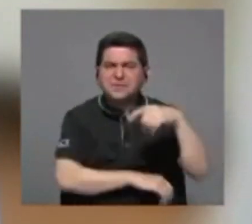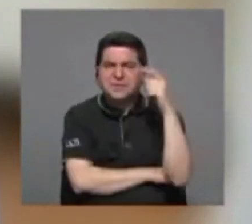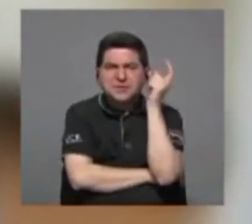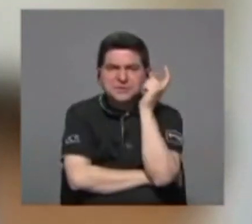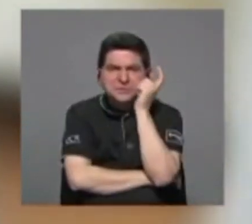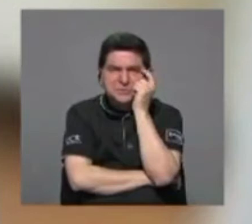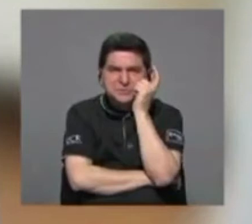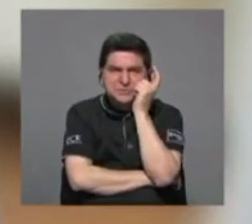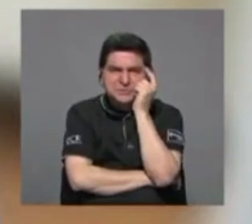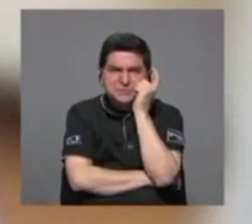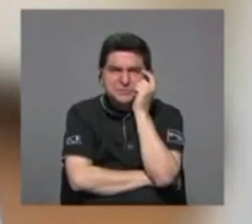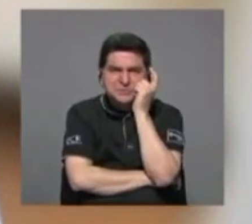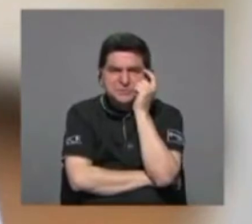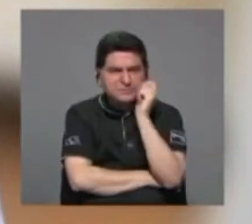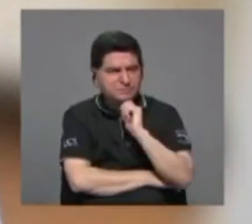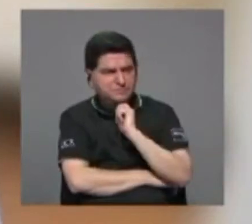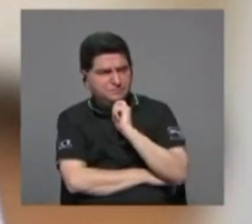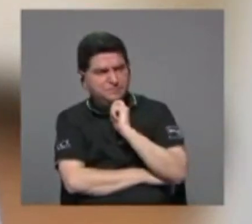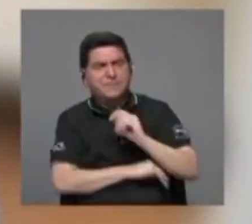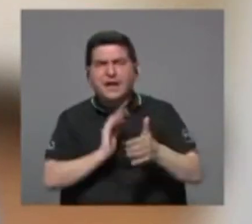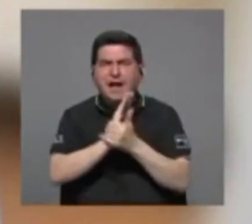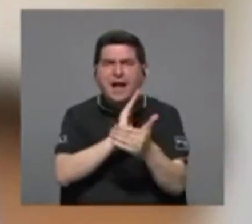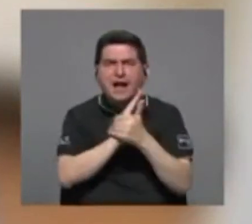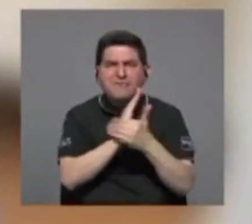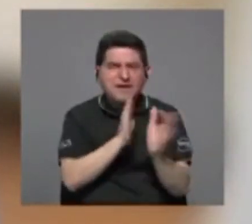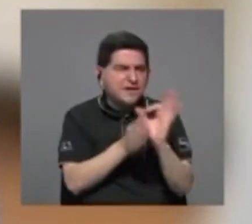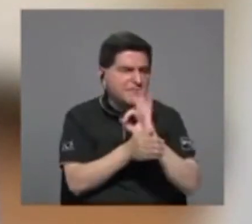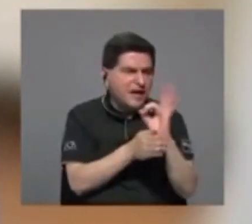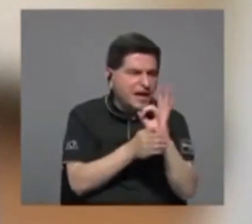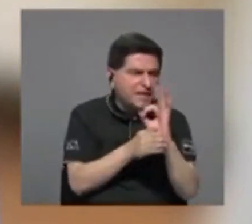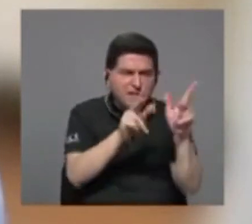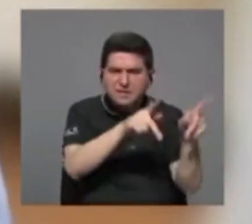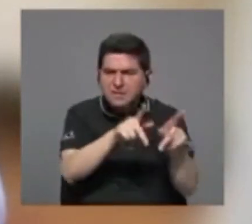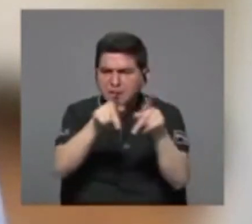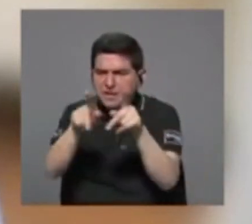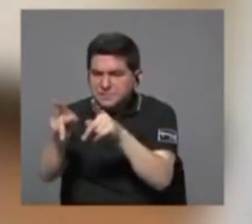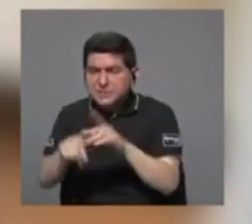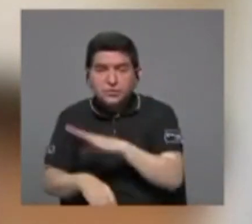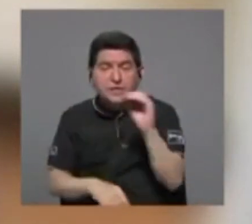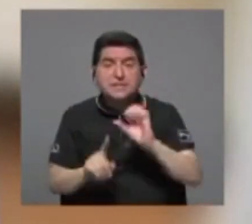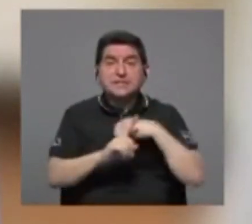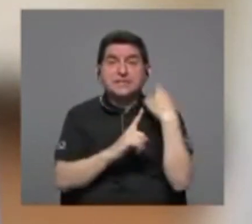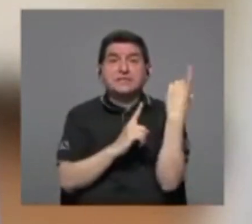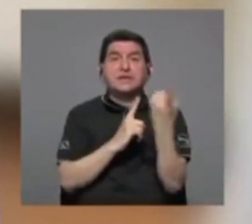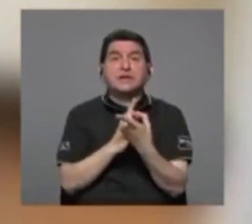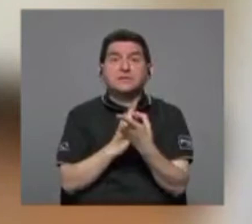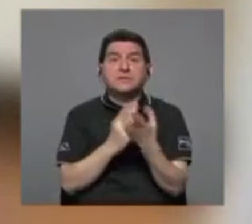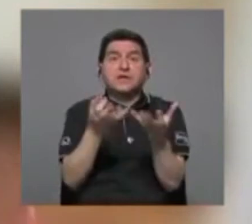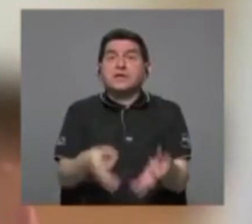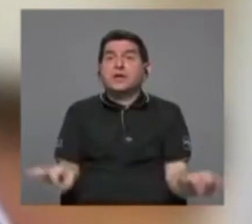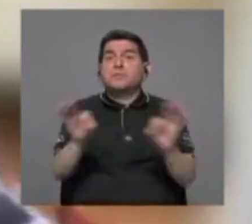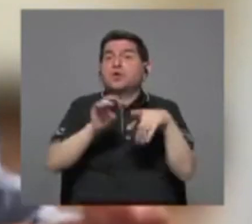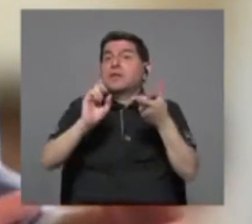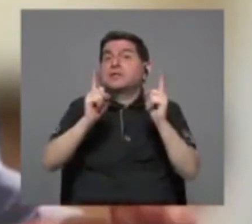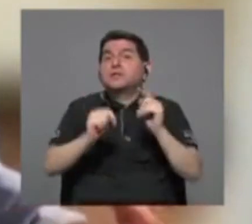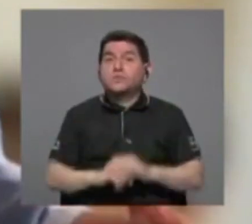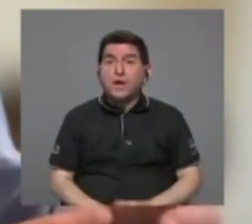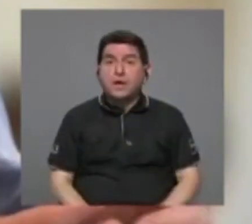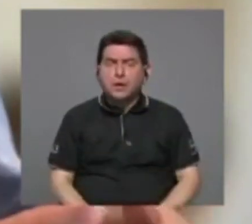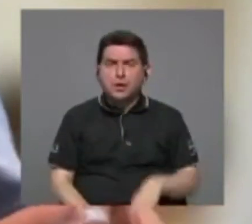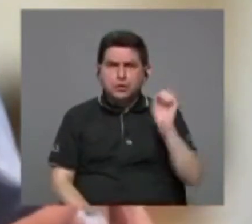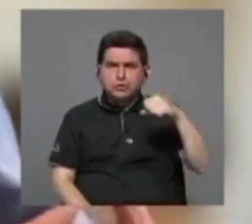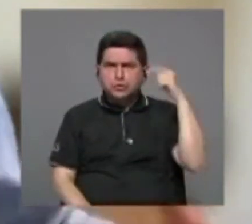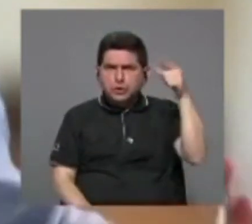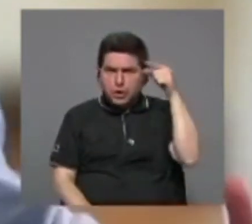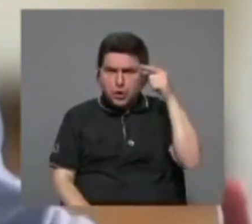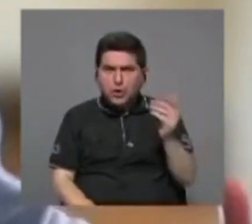considerar las capacidades, funcionalidades de las personas y de las sociedades son importantes? Y vimos, bueno, sí, evidentemente